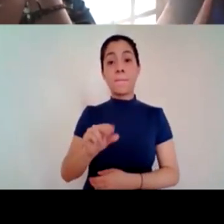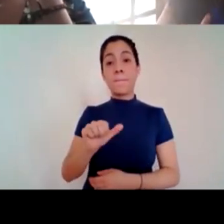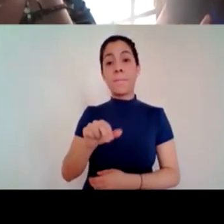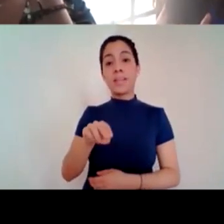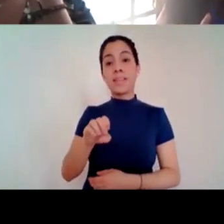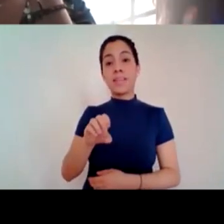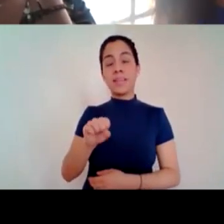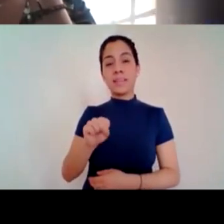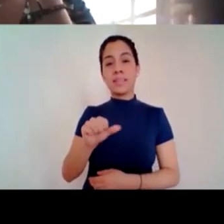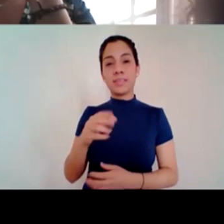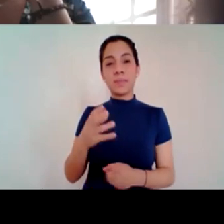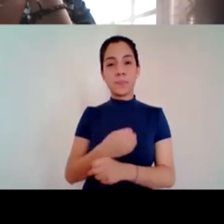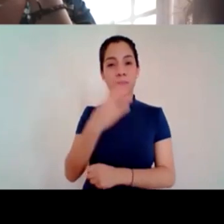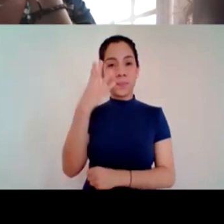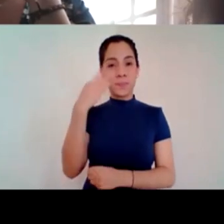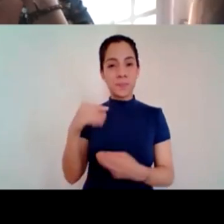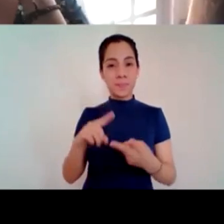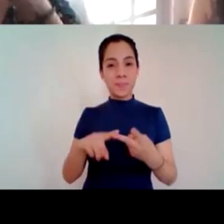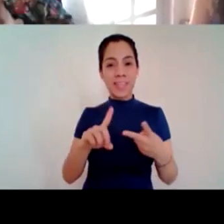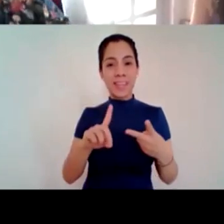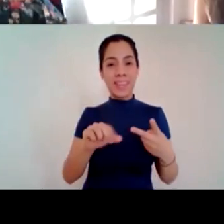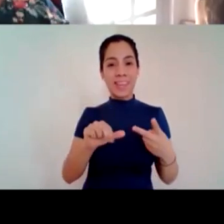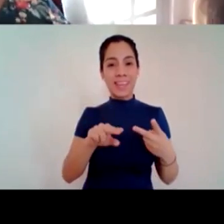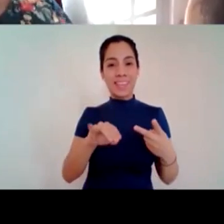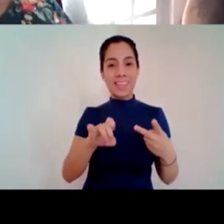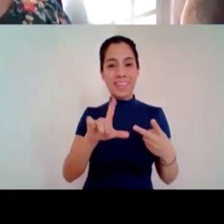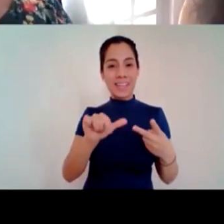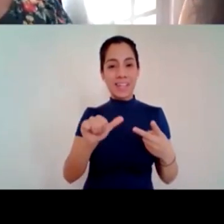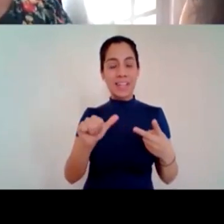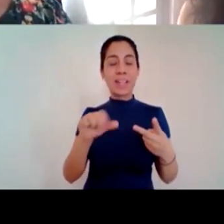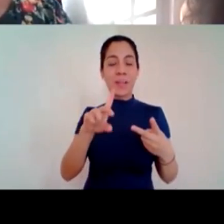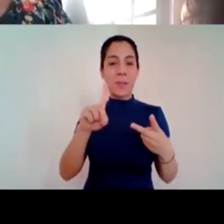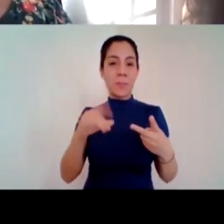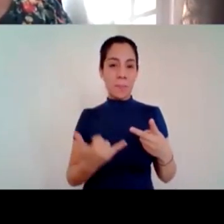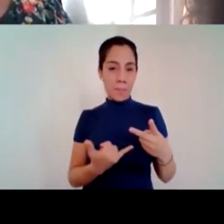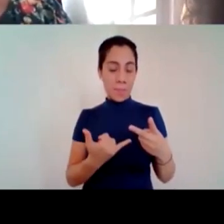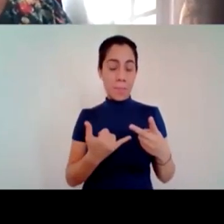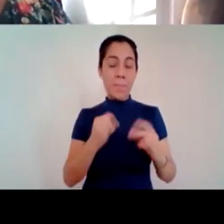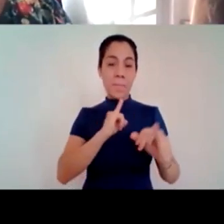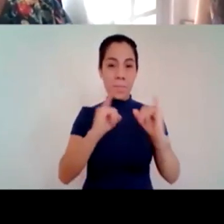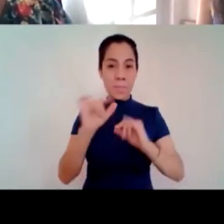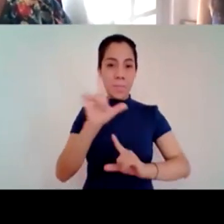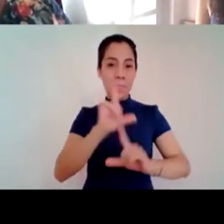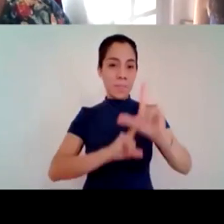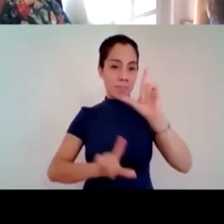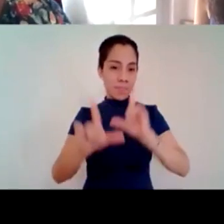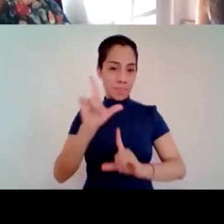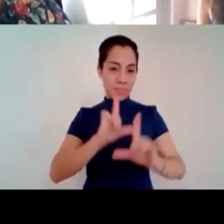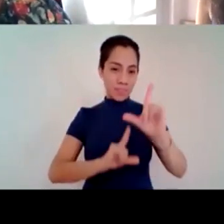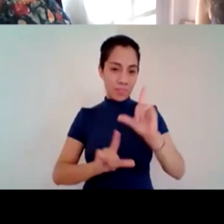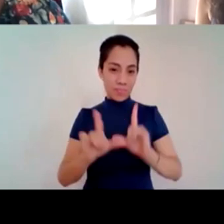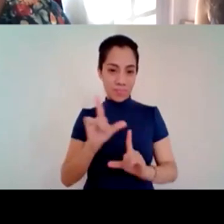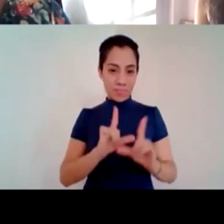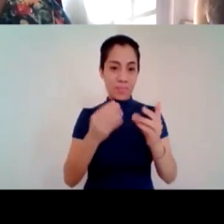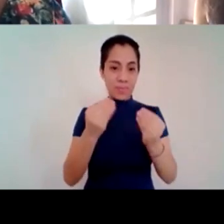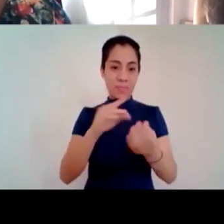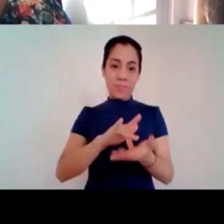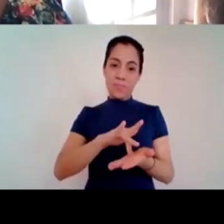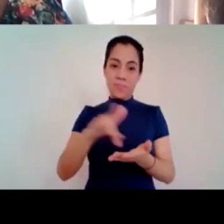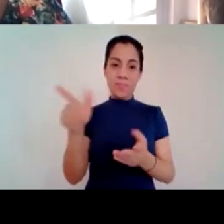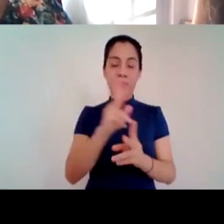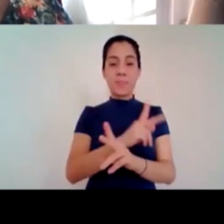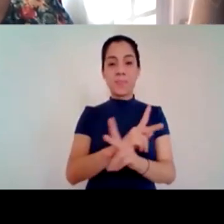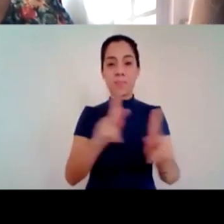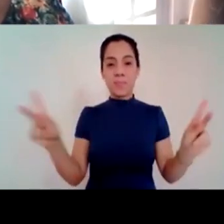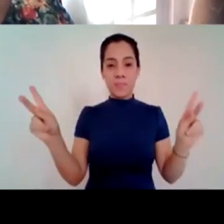apunté Daniela te iba a decir a Daniela y a Vanessa nuestros intérpretes de lengua de señas mexicana gracias a todas y a todos por